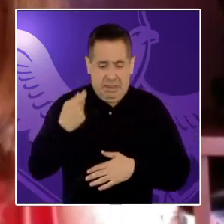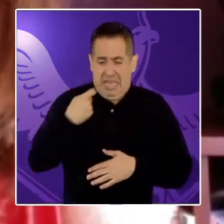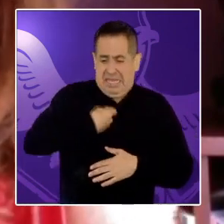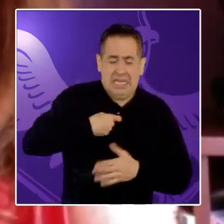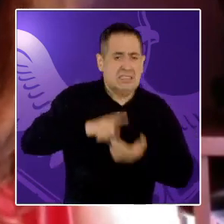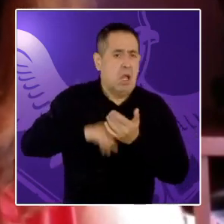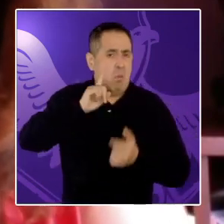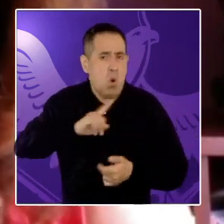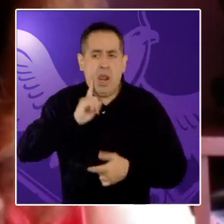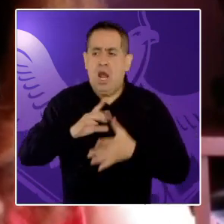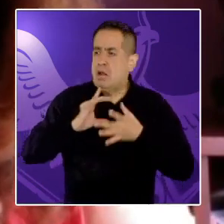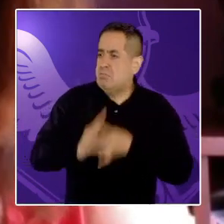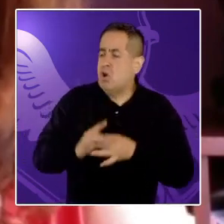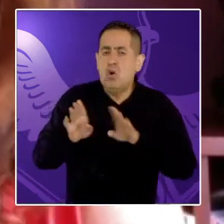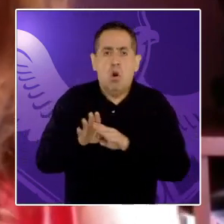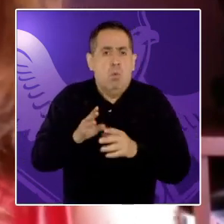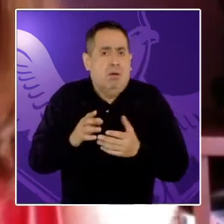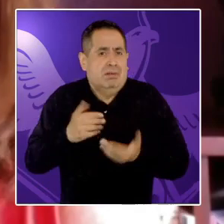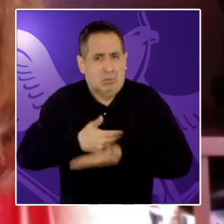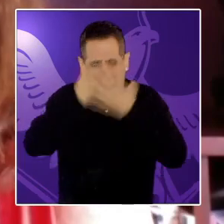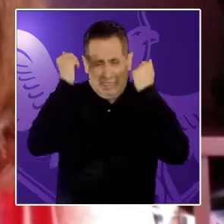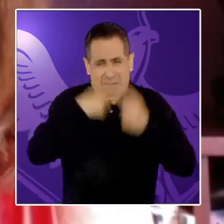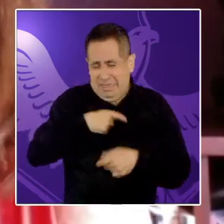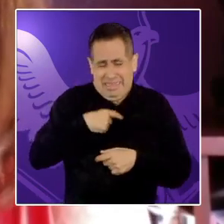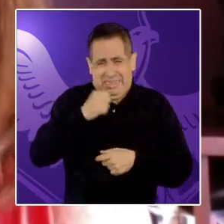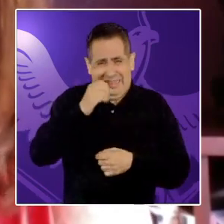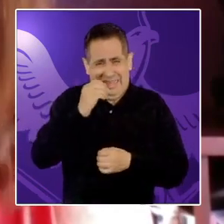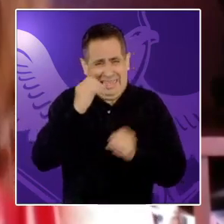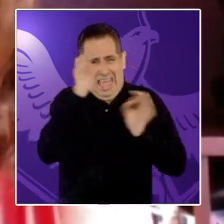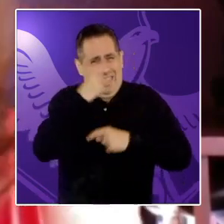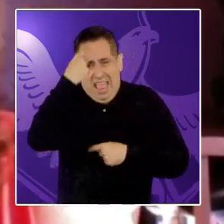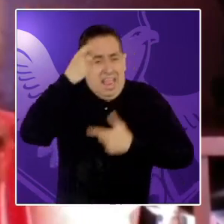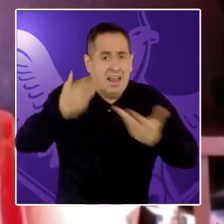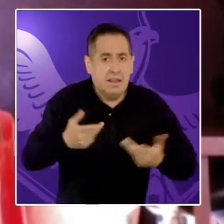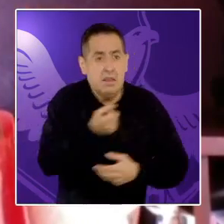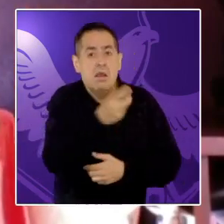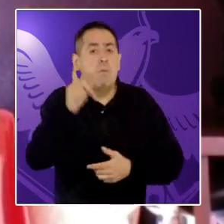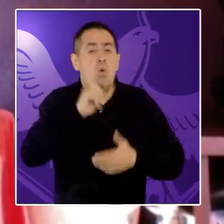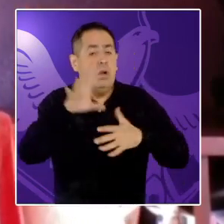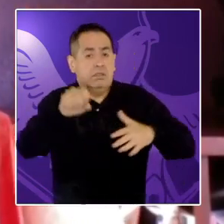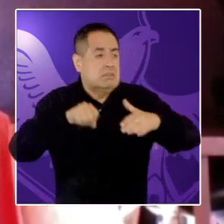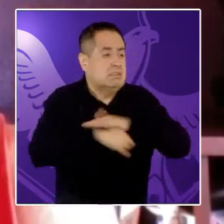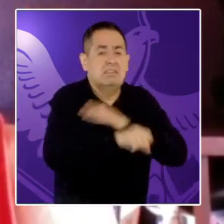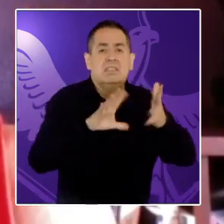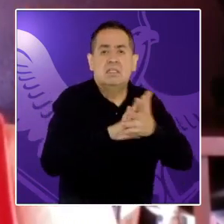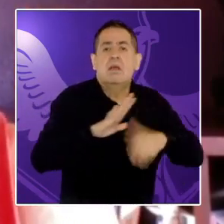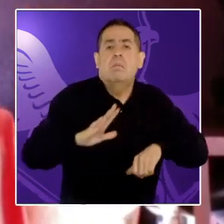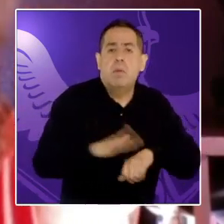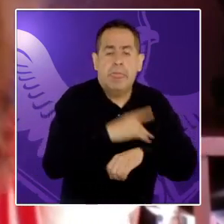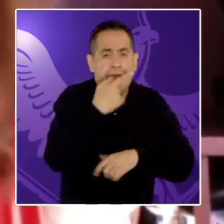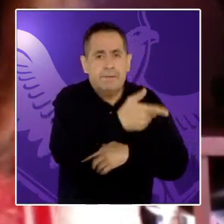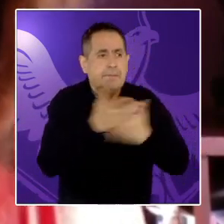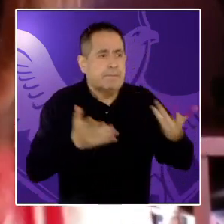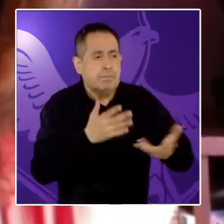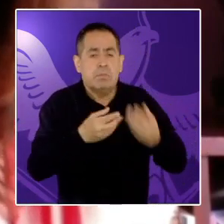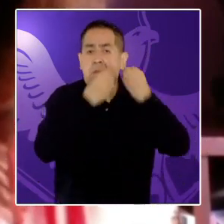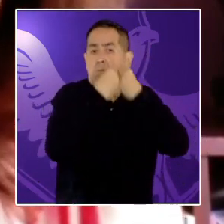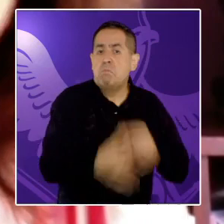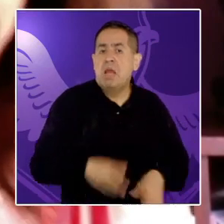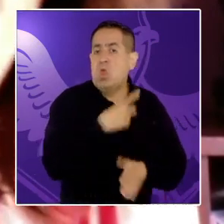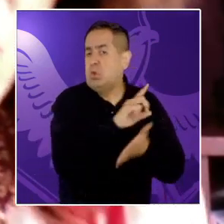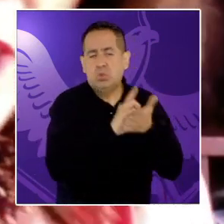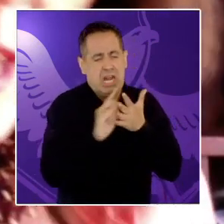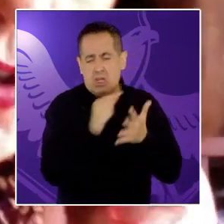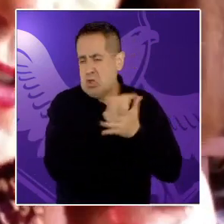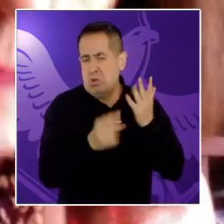con respecto a su condición de género y su vínculo con el delito. De una forma paradójica, las mujeres caen en prisión por un lado para acabar de